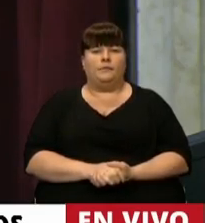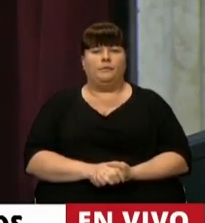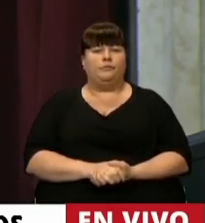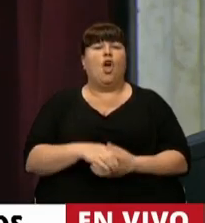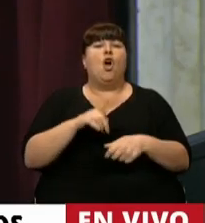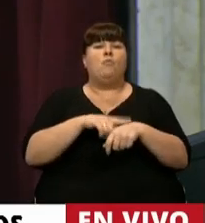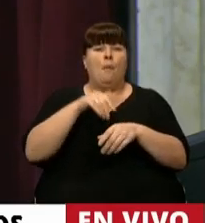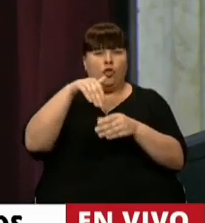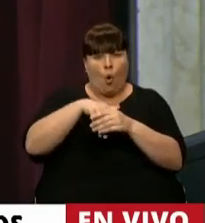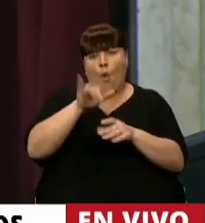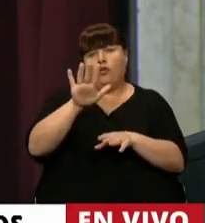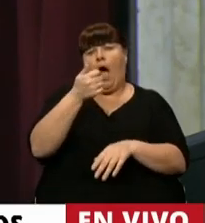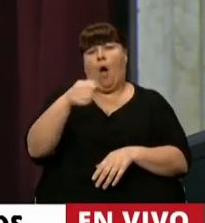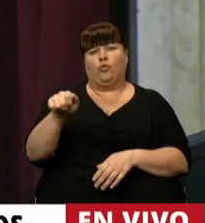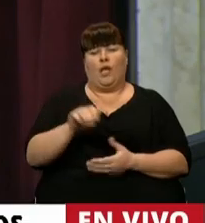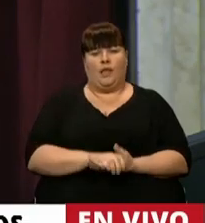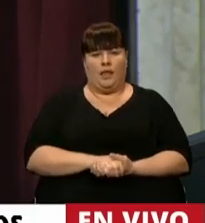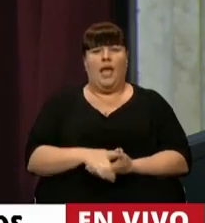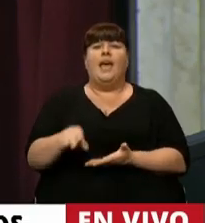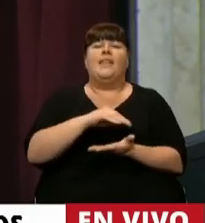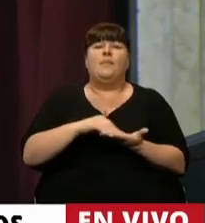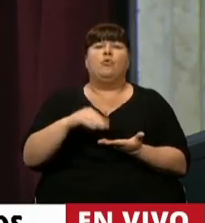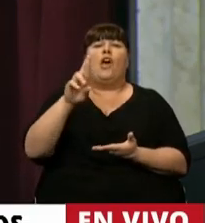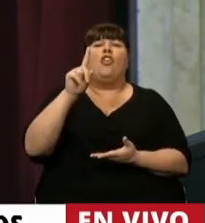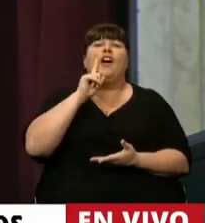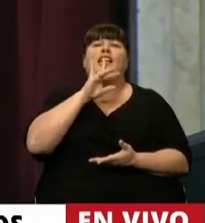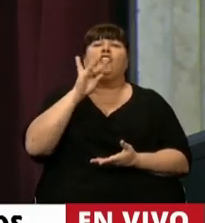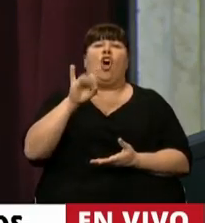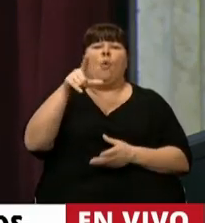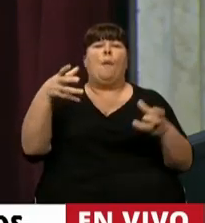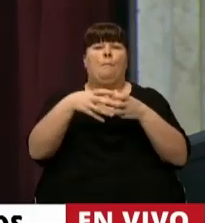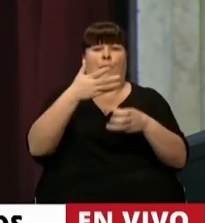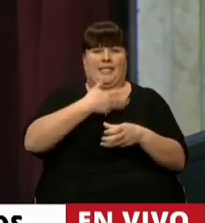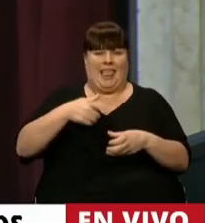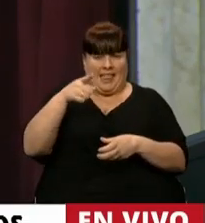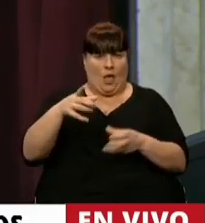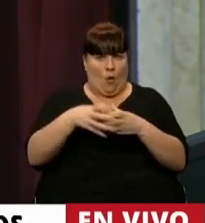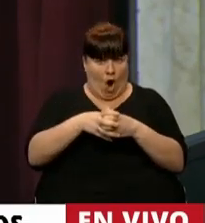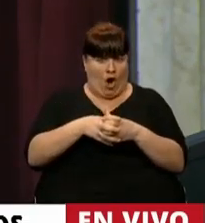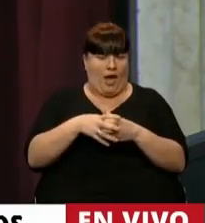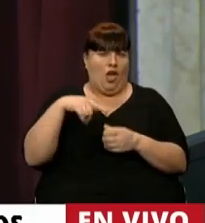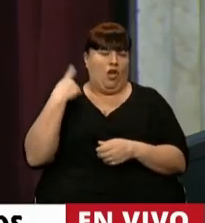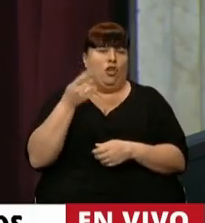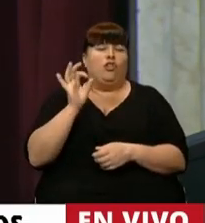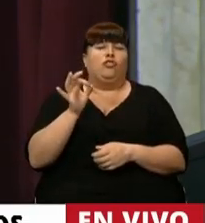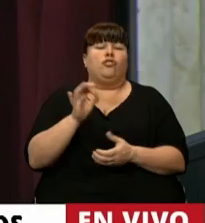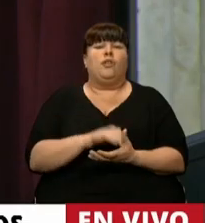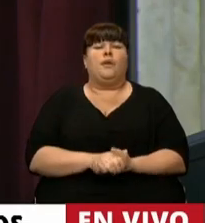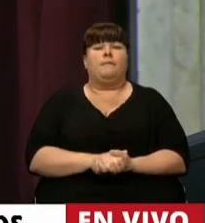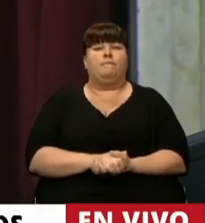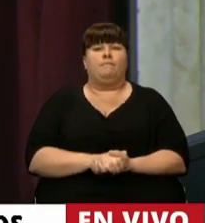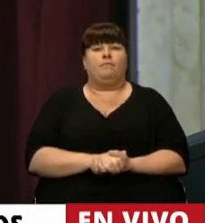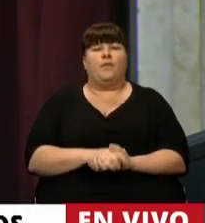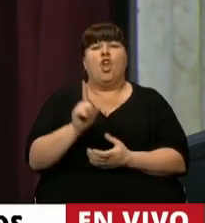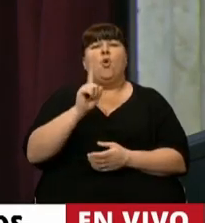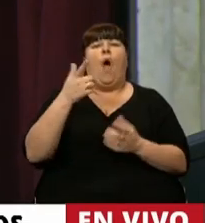ausente a la hora de votar diputado ritondo como presidente del bloque digamos y entendiendo que no